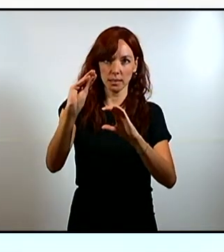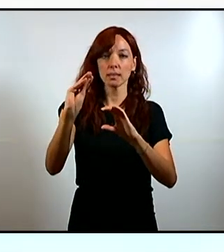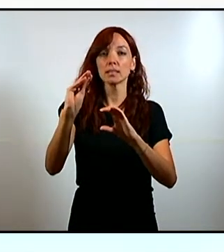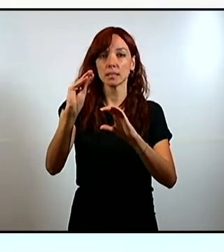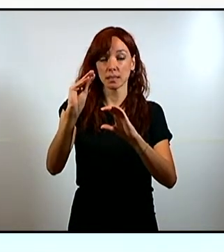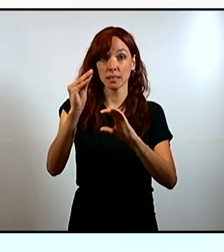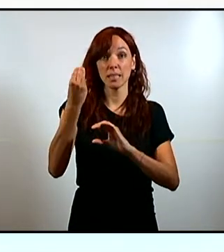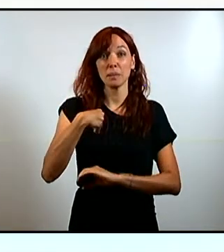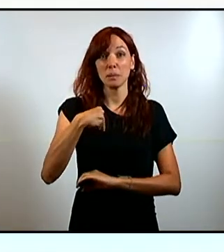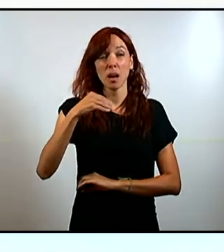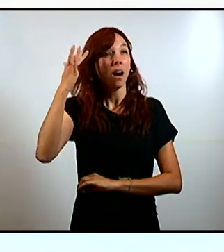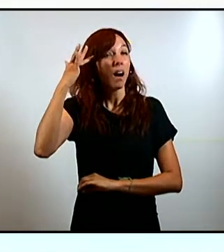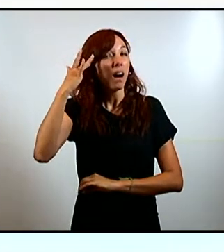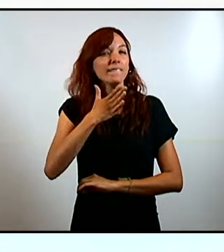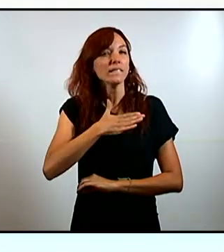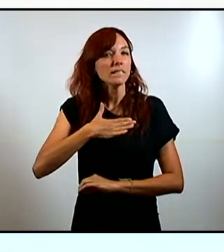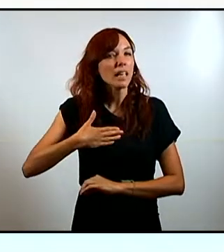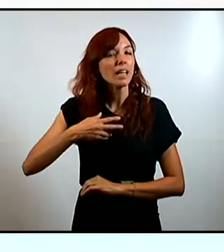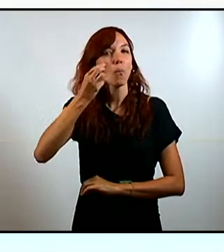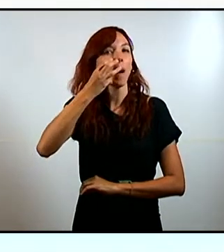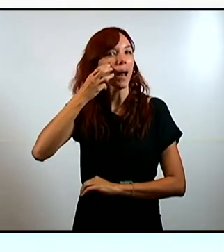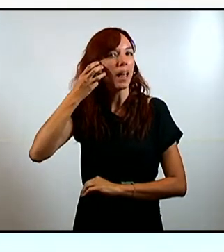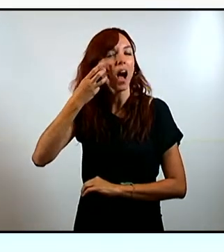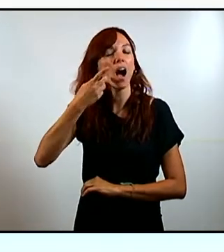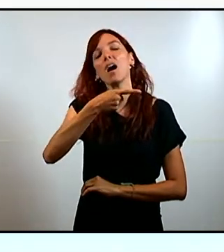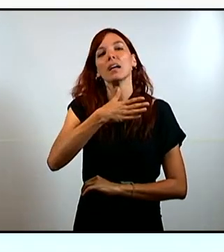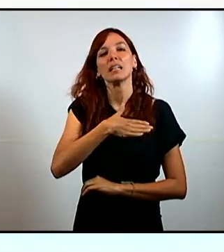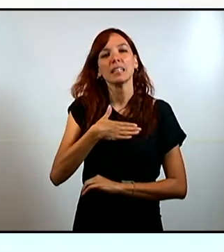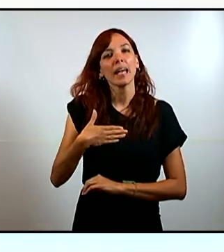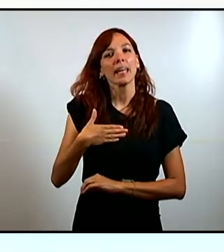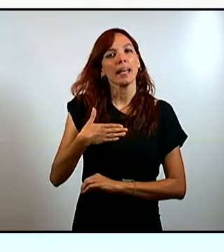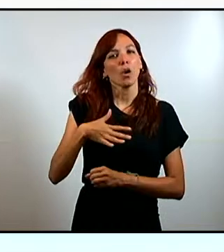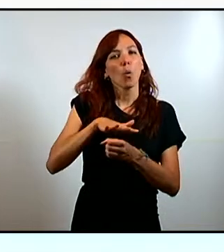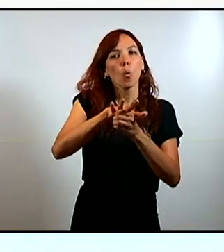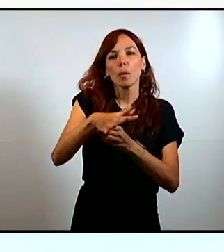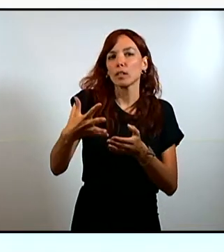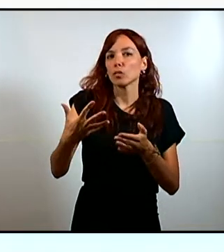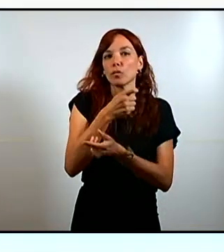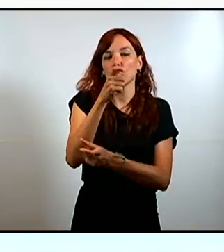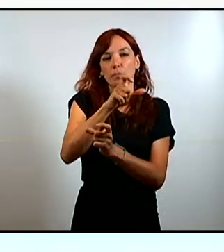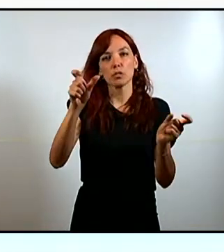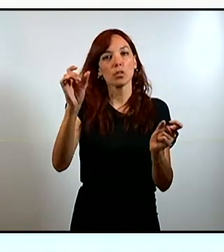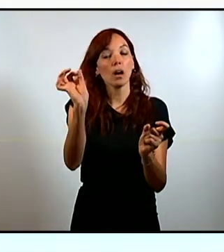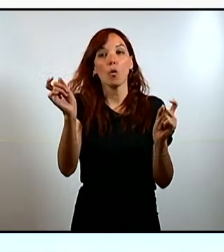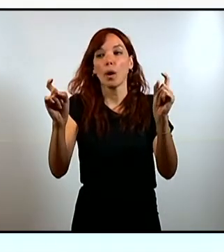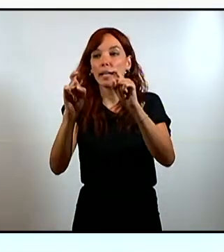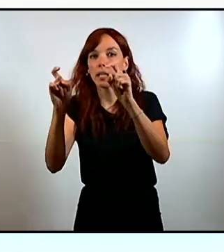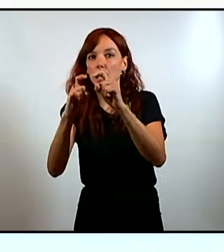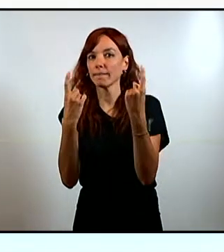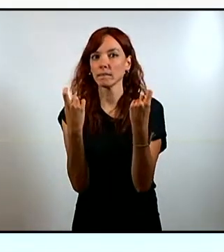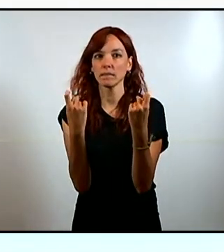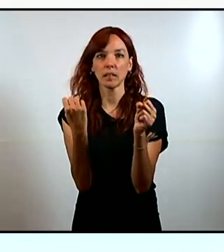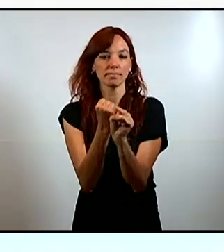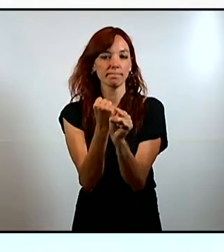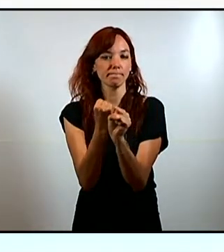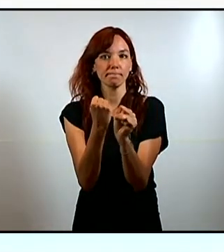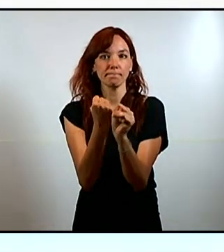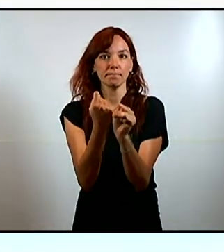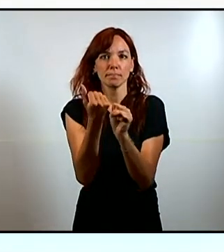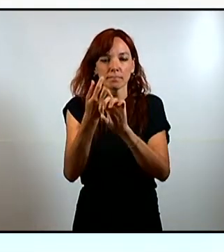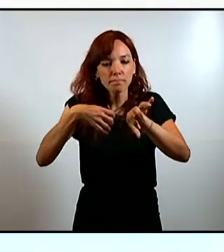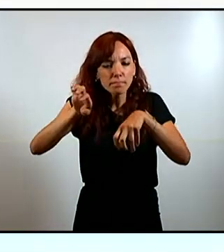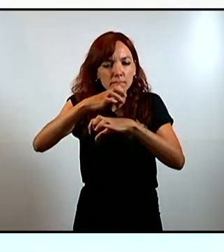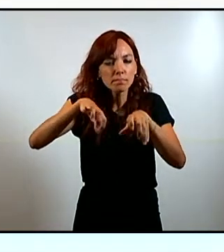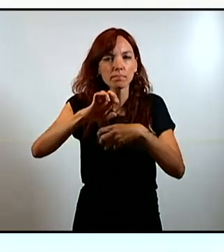María Guardiola de dar una cobertura a todas aquellas personas y aquellas entidades que necesitan trabajar con dinero, que